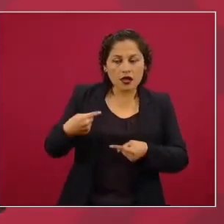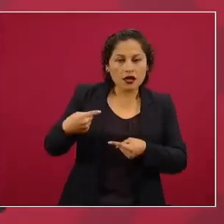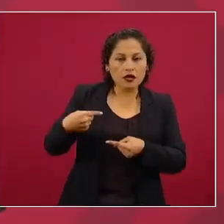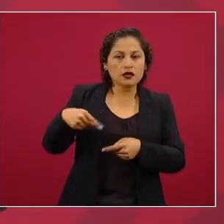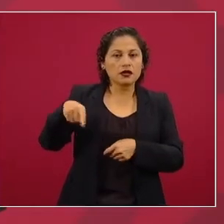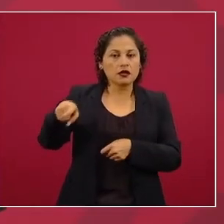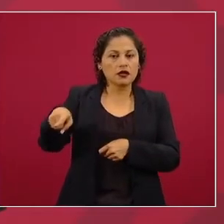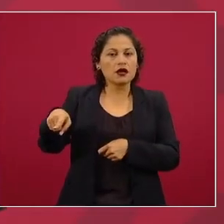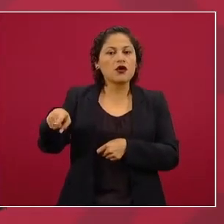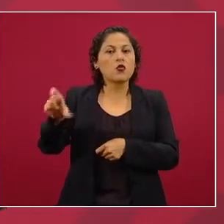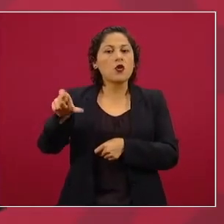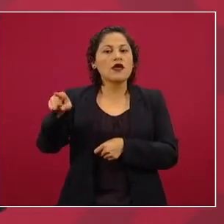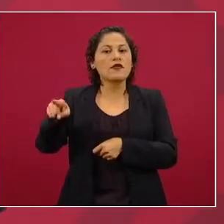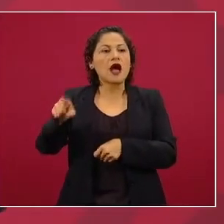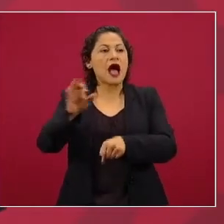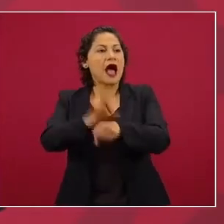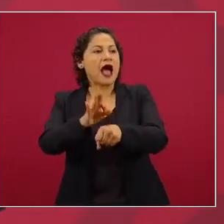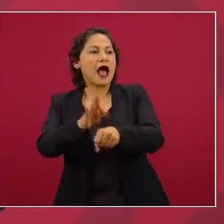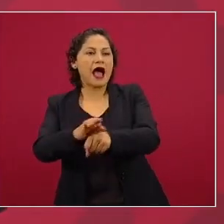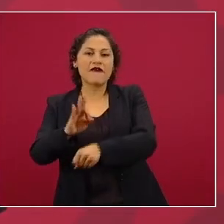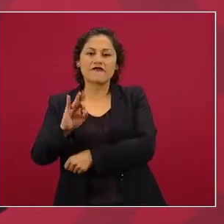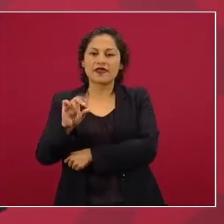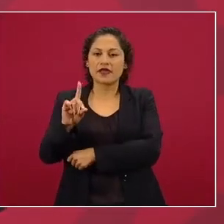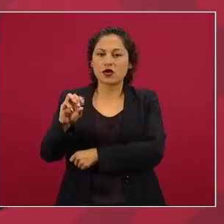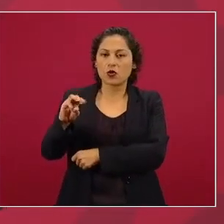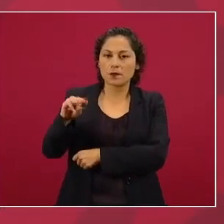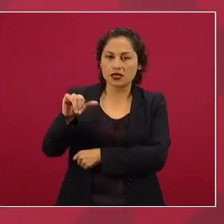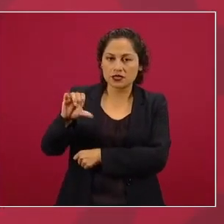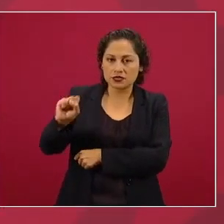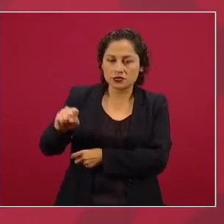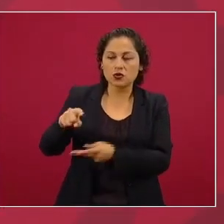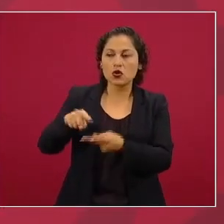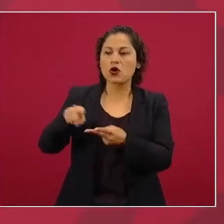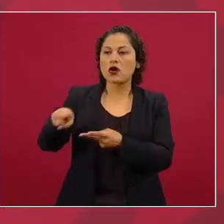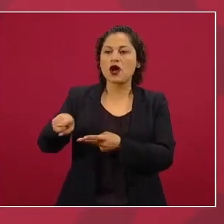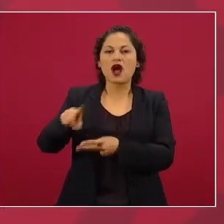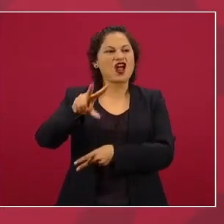en contra de la transformación,